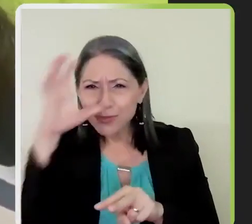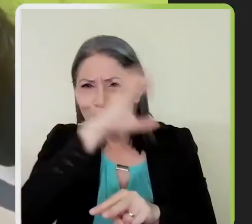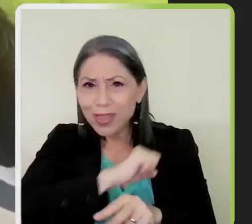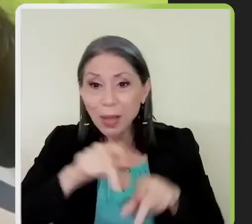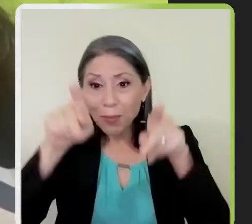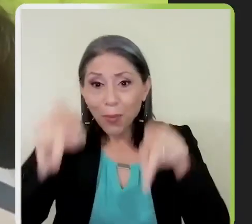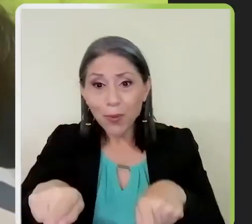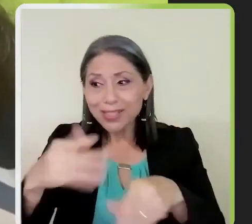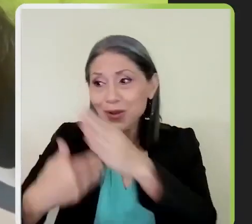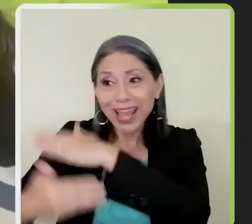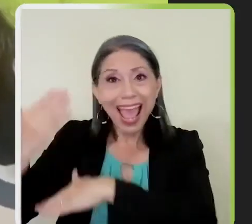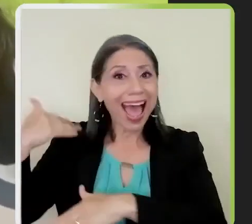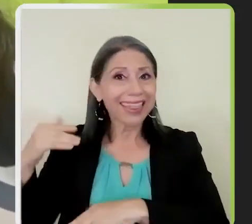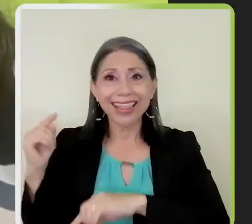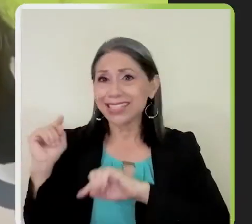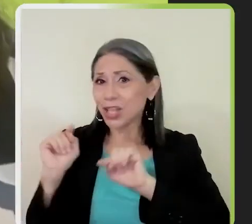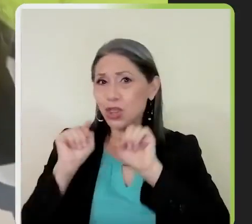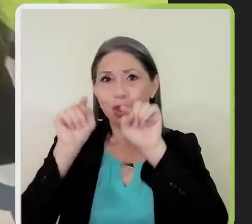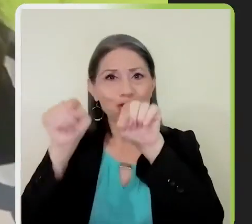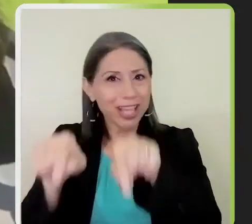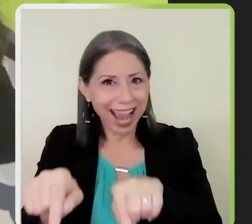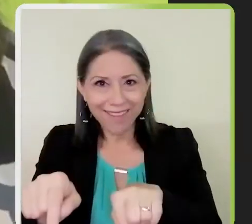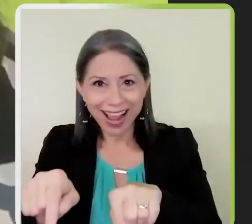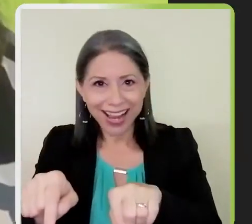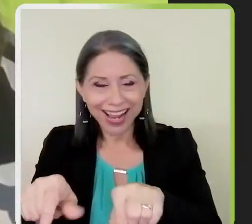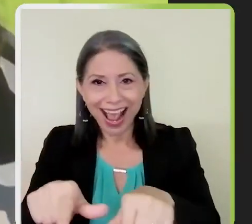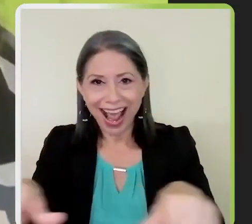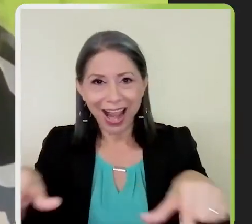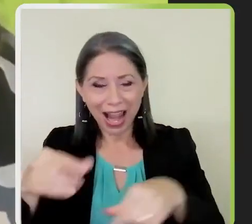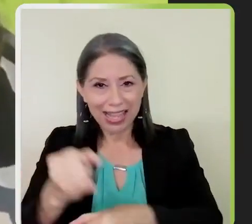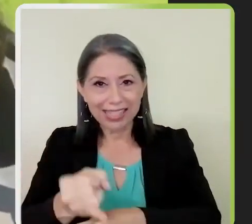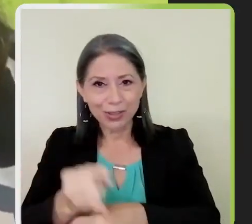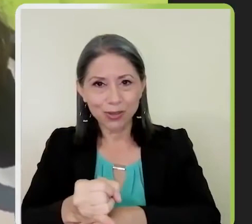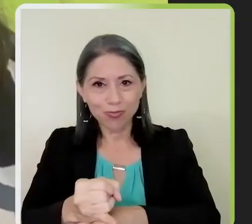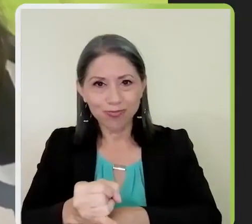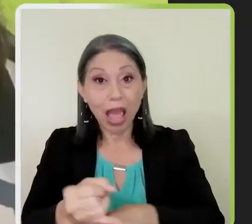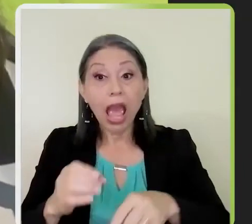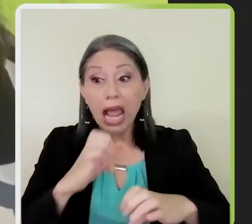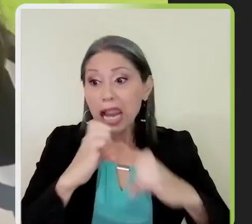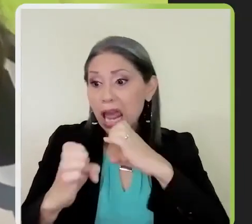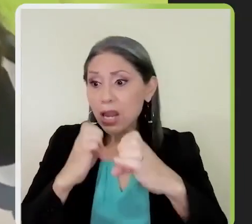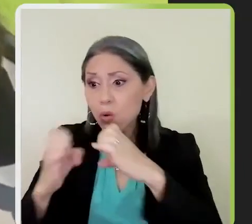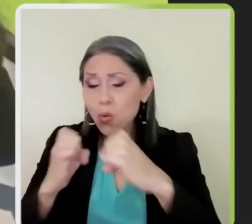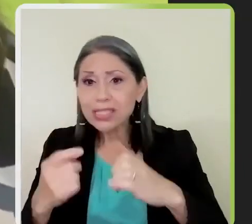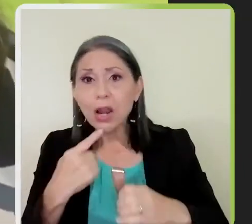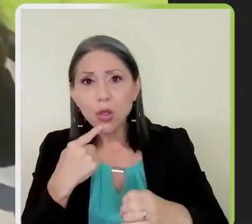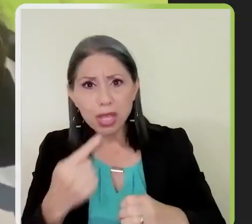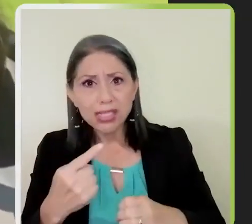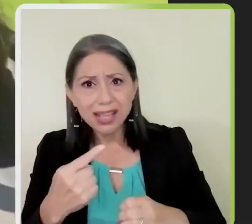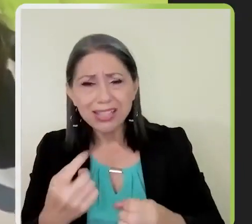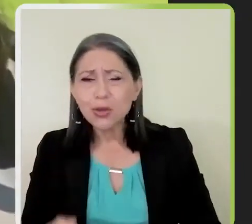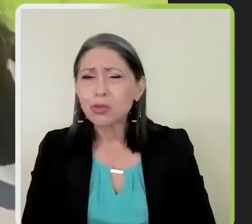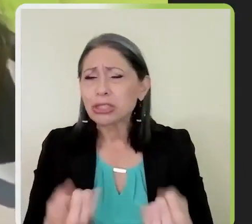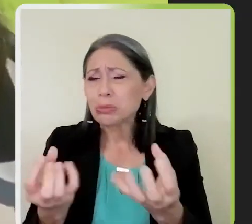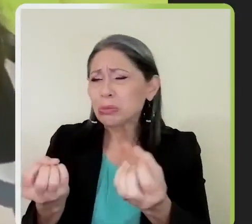aunque sabemos que existen. La encuesta nos lo dice claramente. Somos